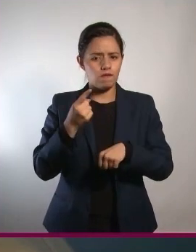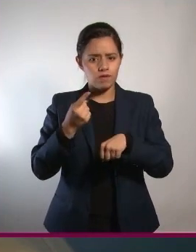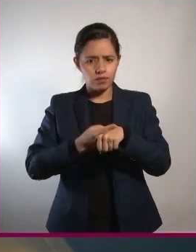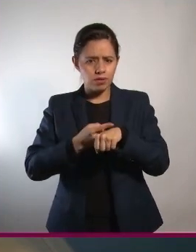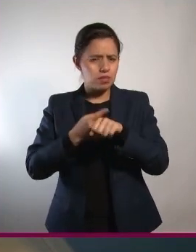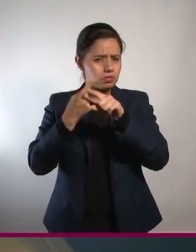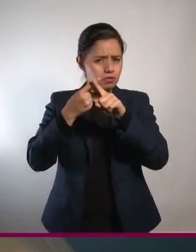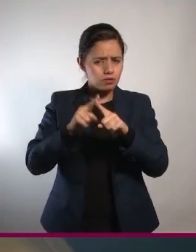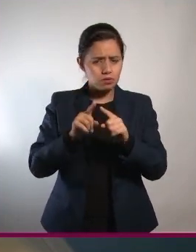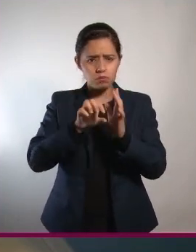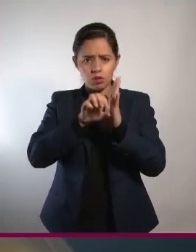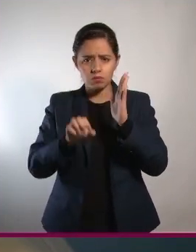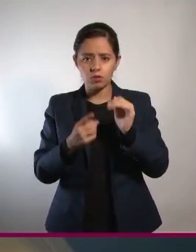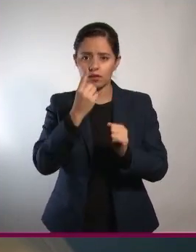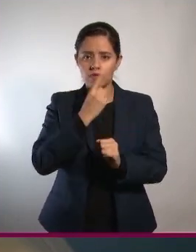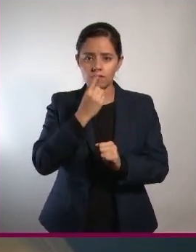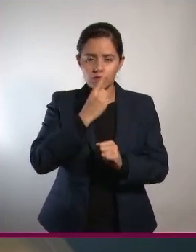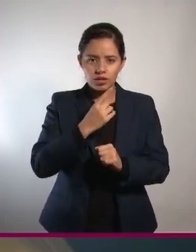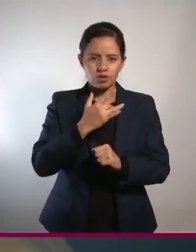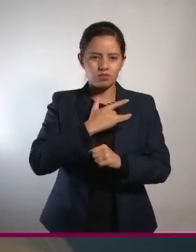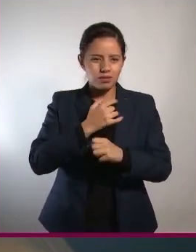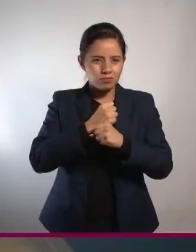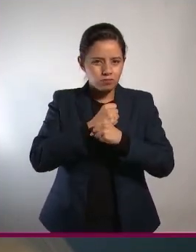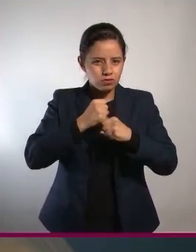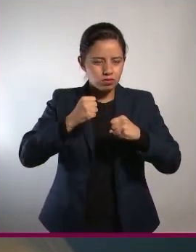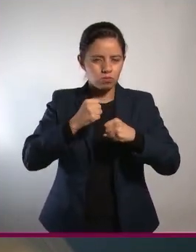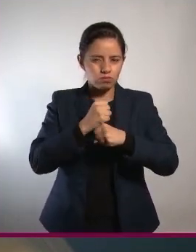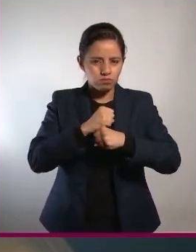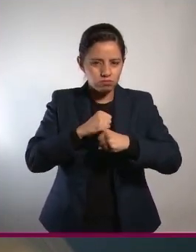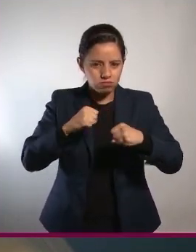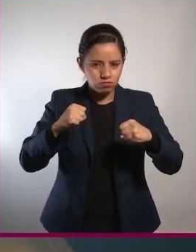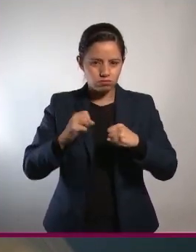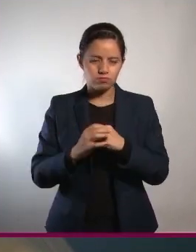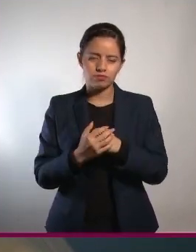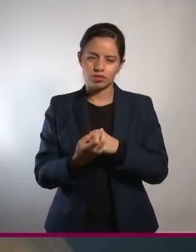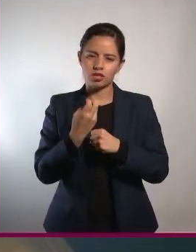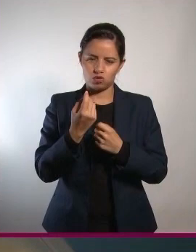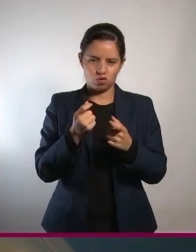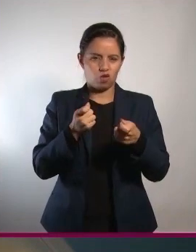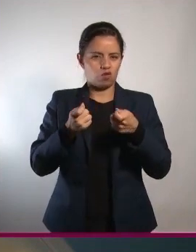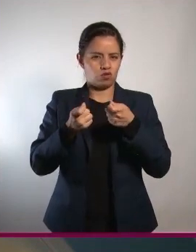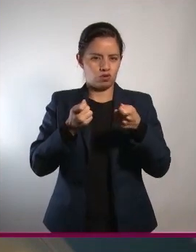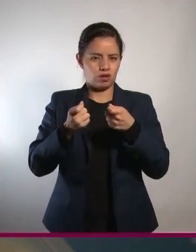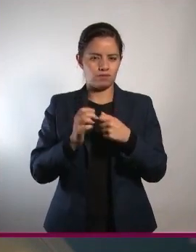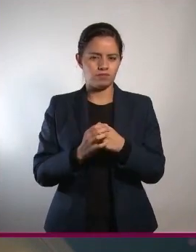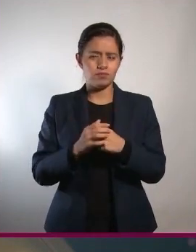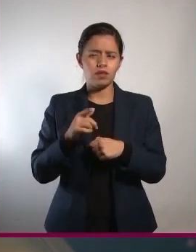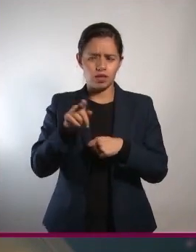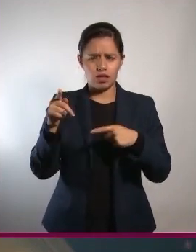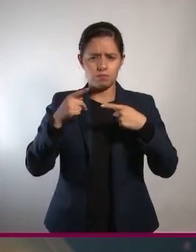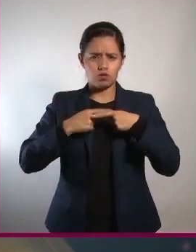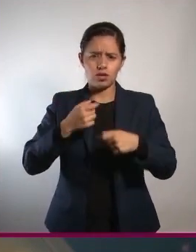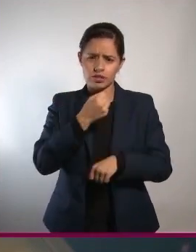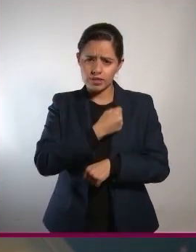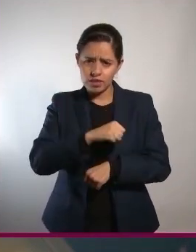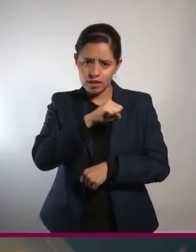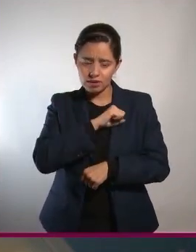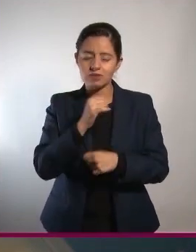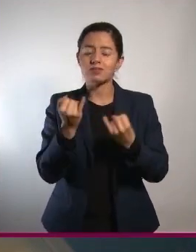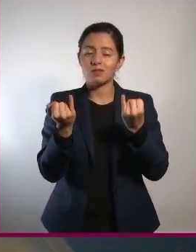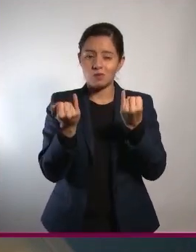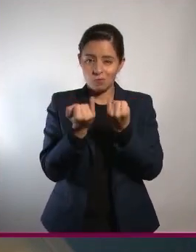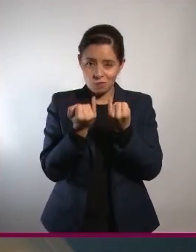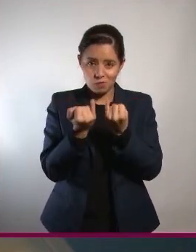enfermedades como diabetes, hipertensión y obesidad. Aunque las personas sanas también pueden